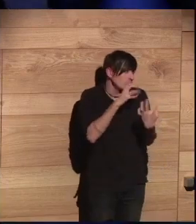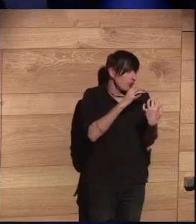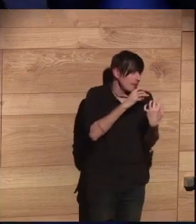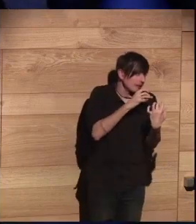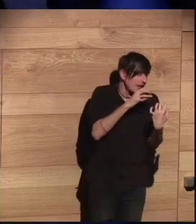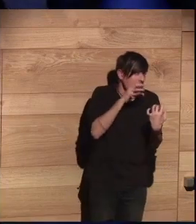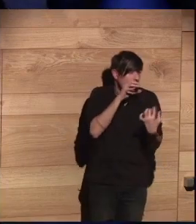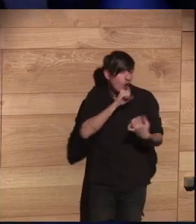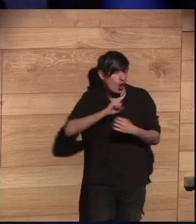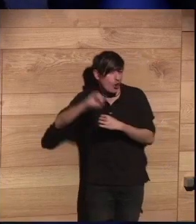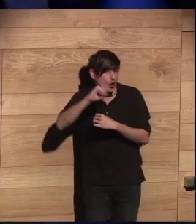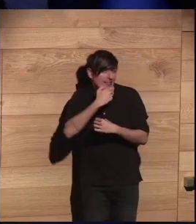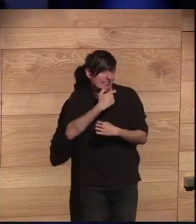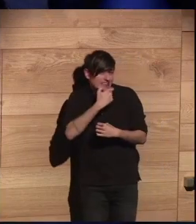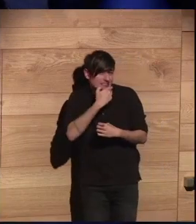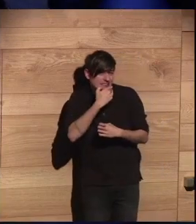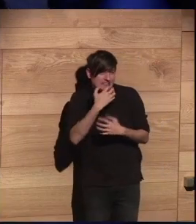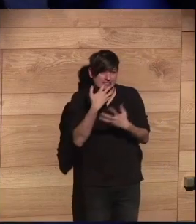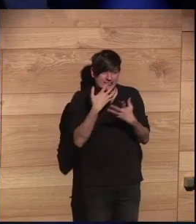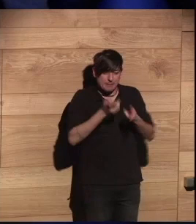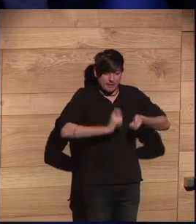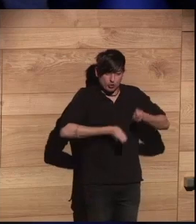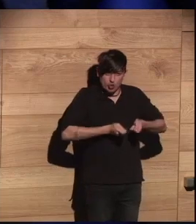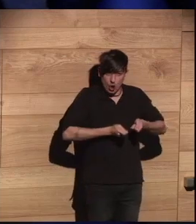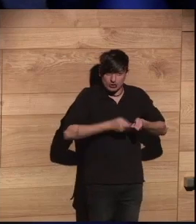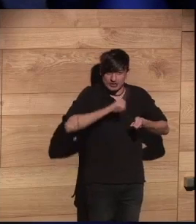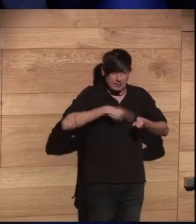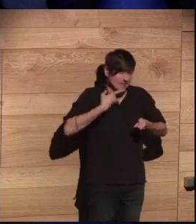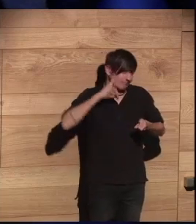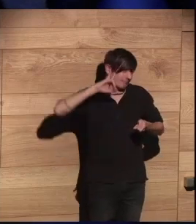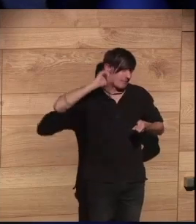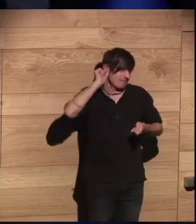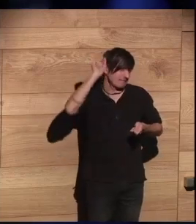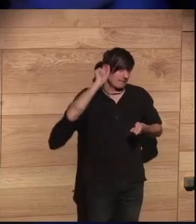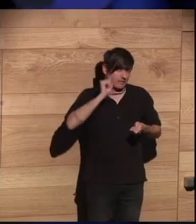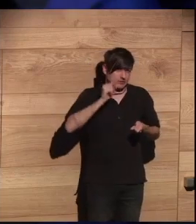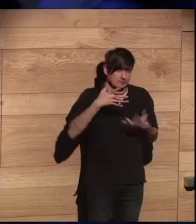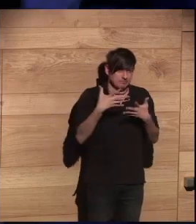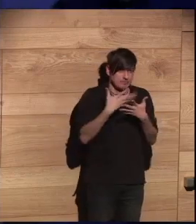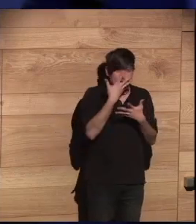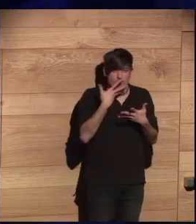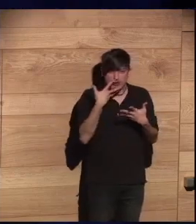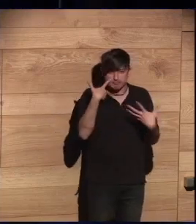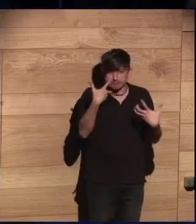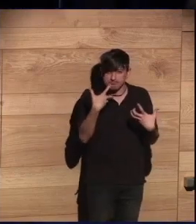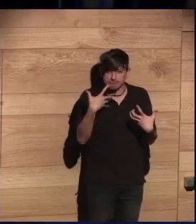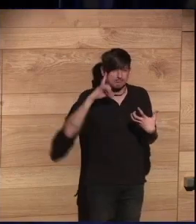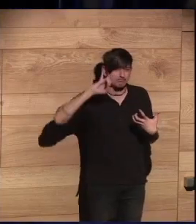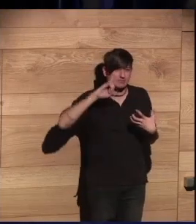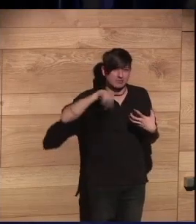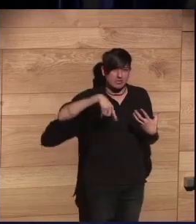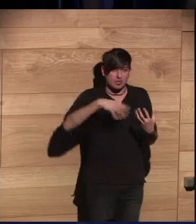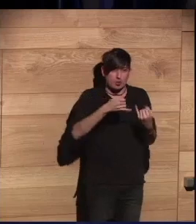un corno inglés, cuando la percusión es una percusión también punzante, etcétera, etcétera, etcétera, cuando las